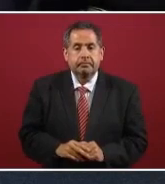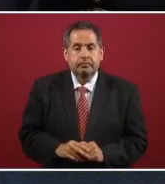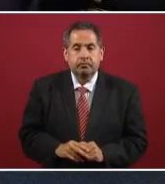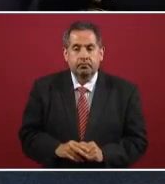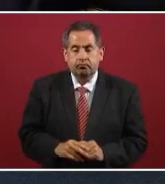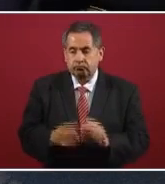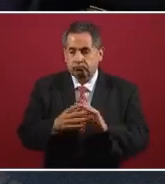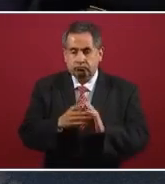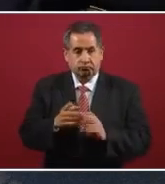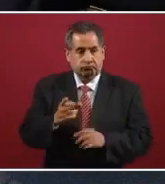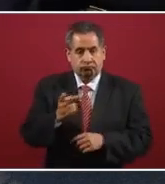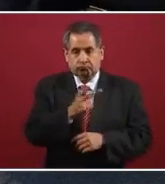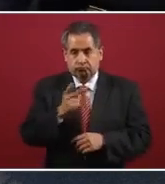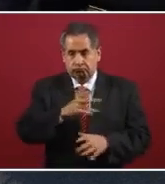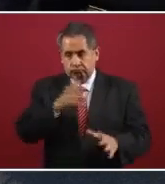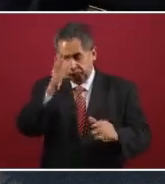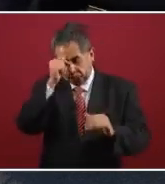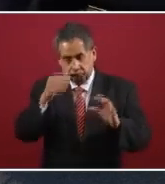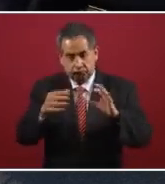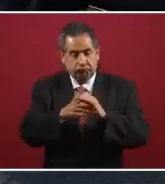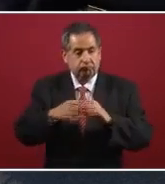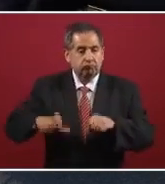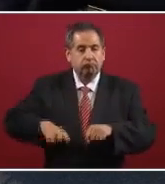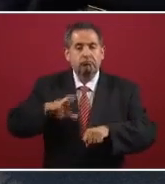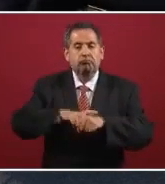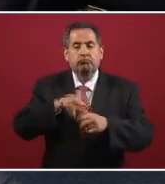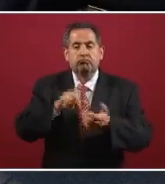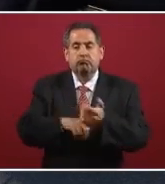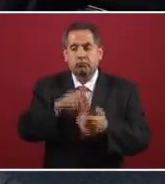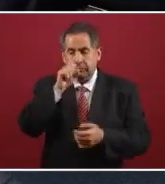se pusieron de acuerdo los gobernadores de